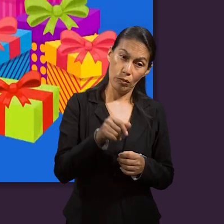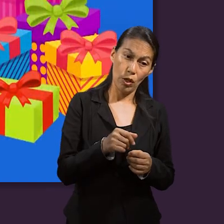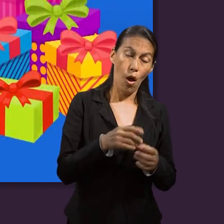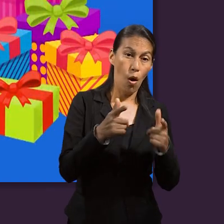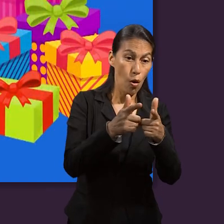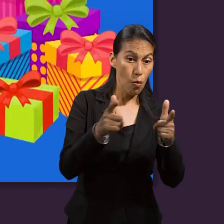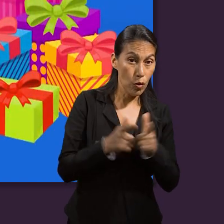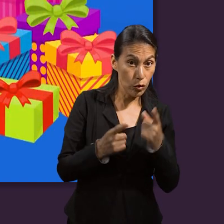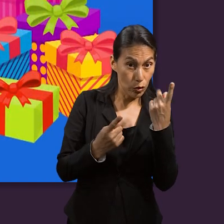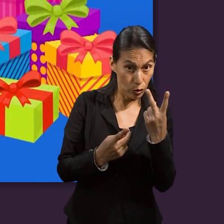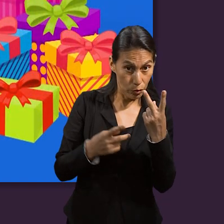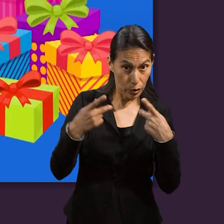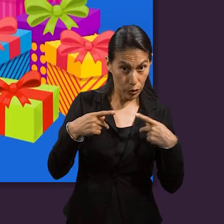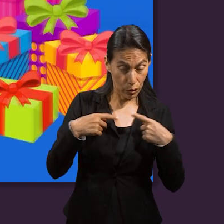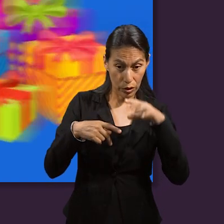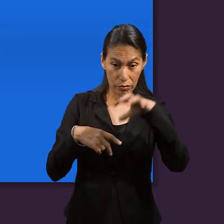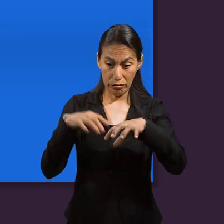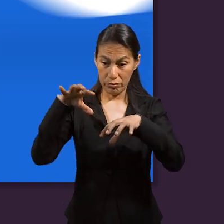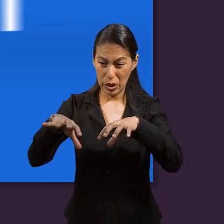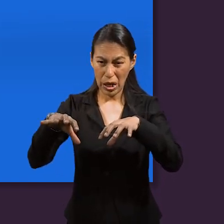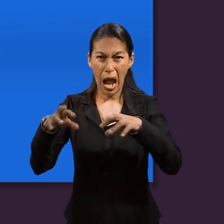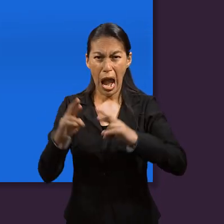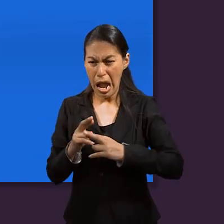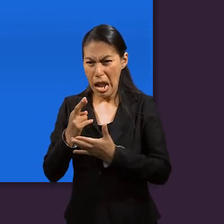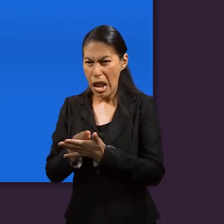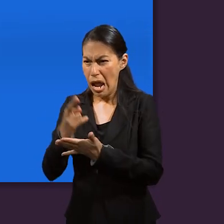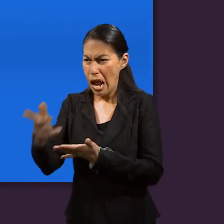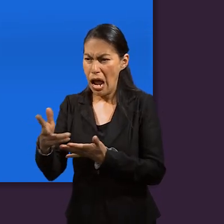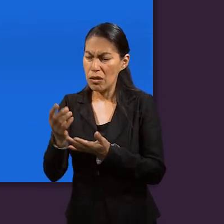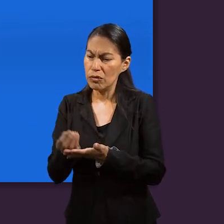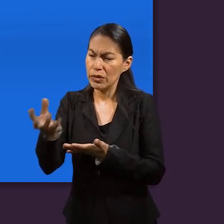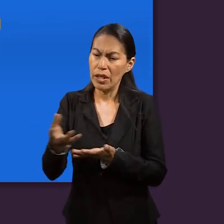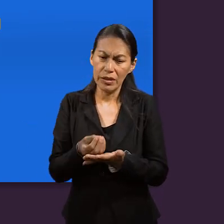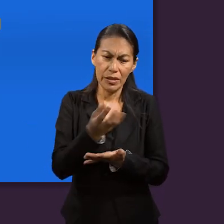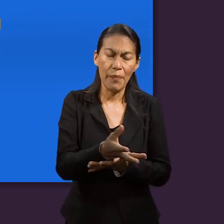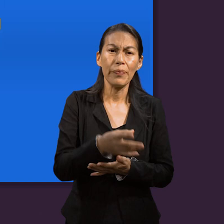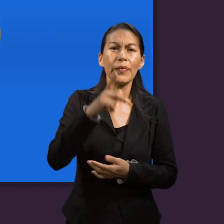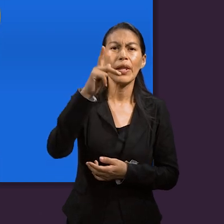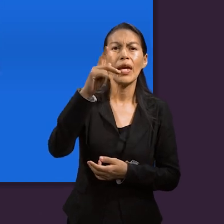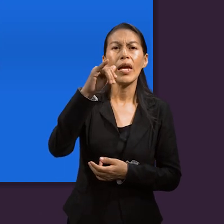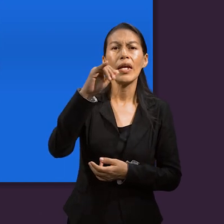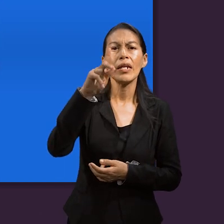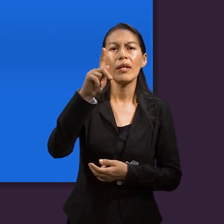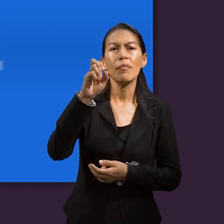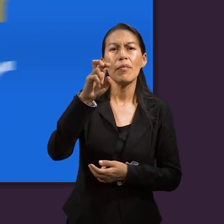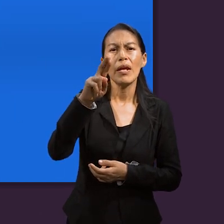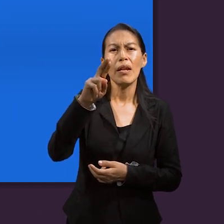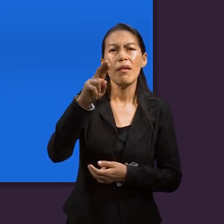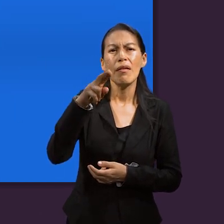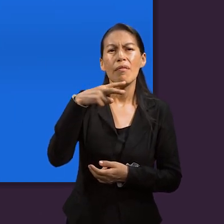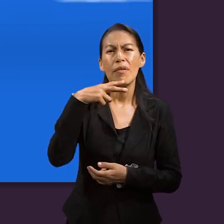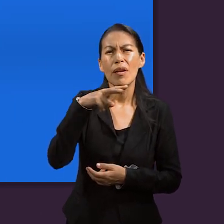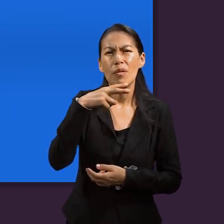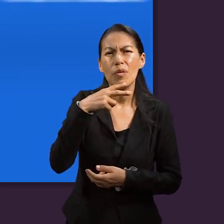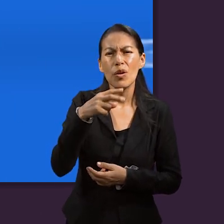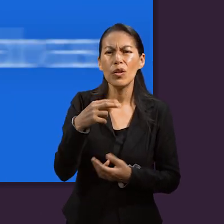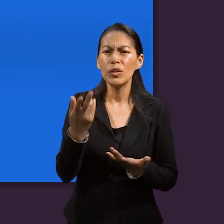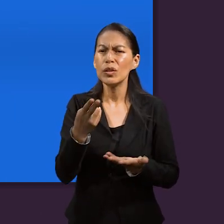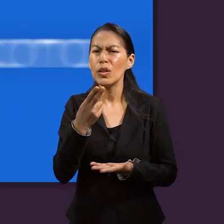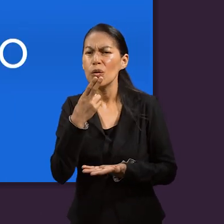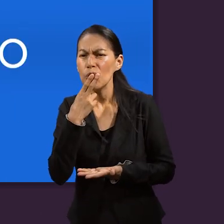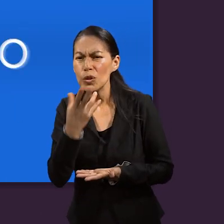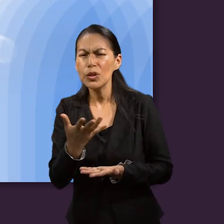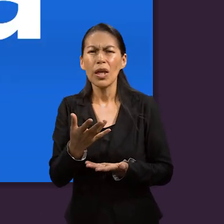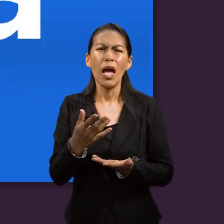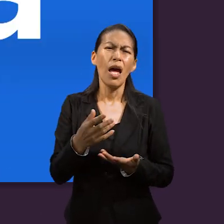apaciguar a dessau el verbo hebreo keeper para apaciguar significa expiar la asociación con otras